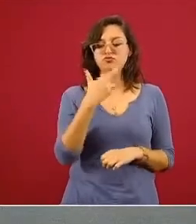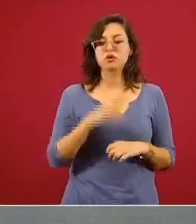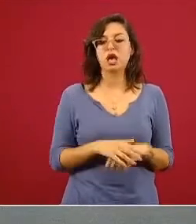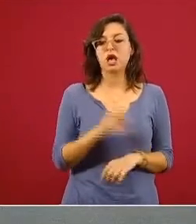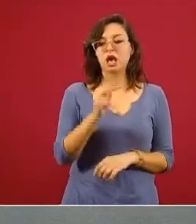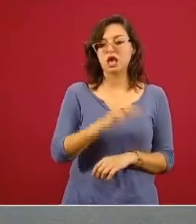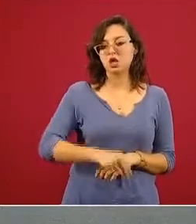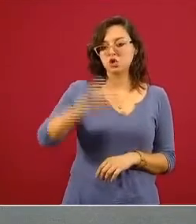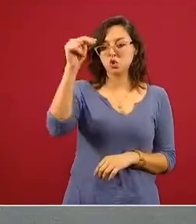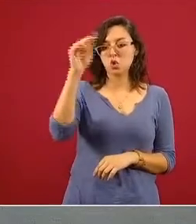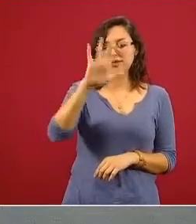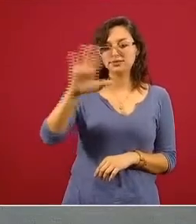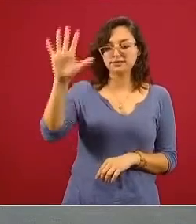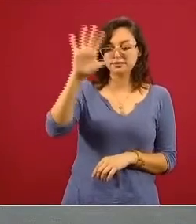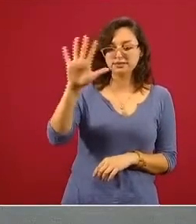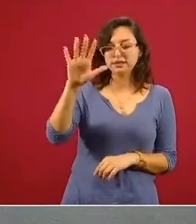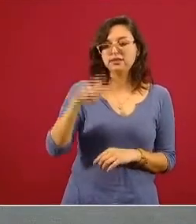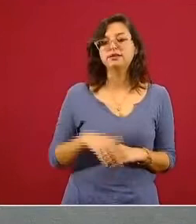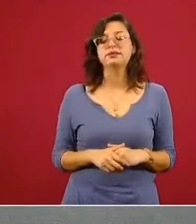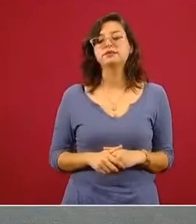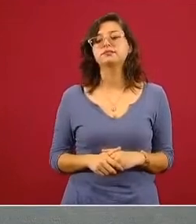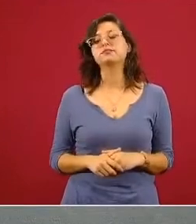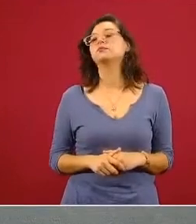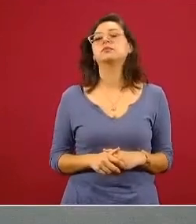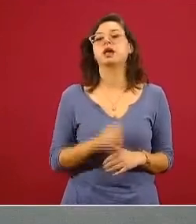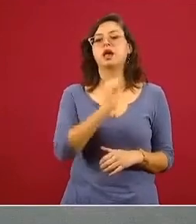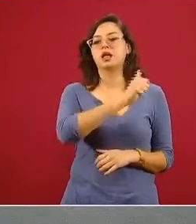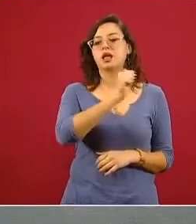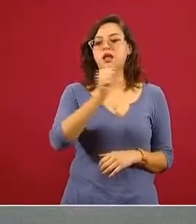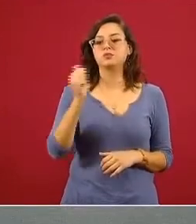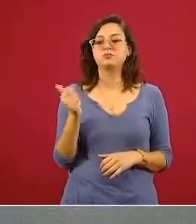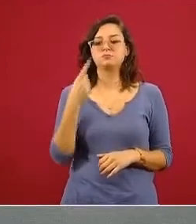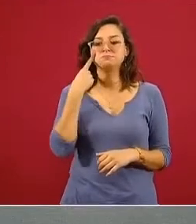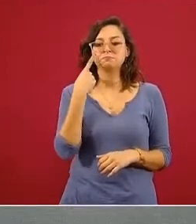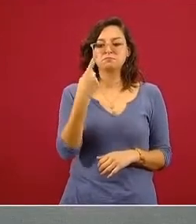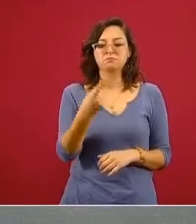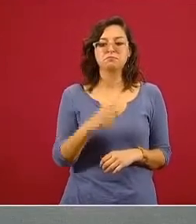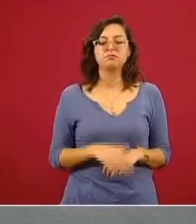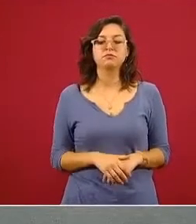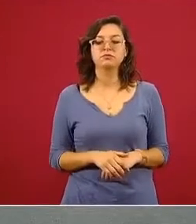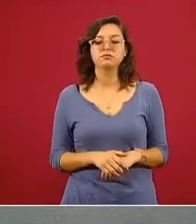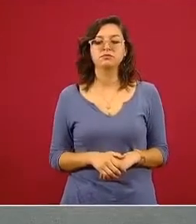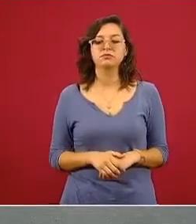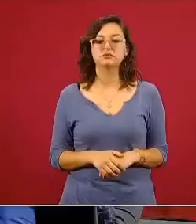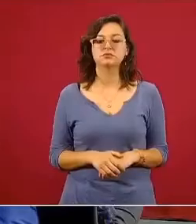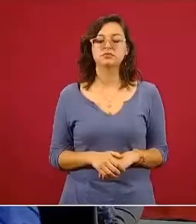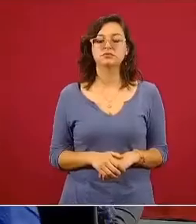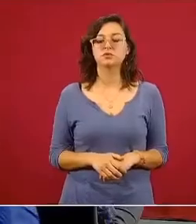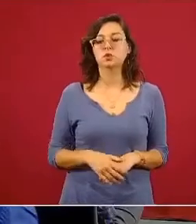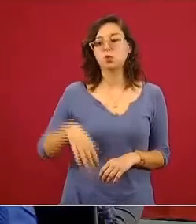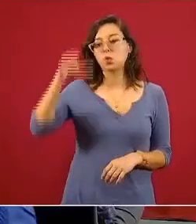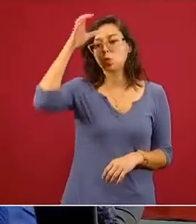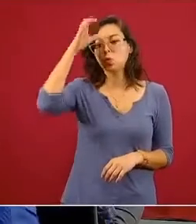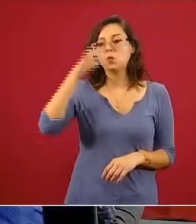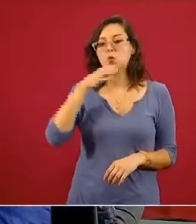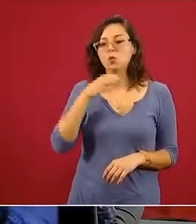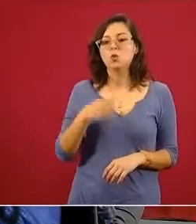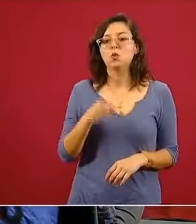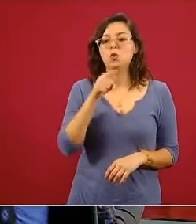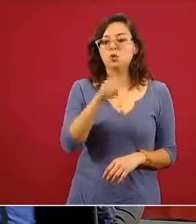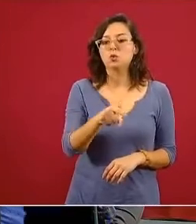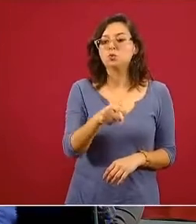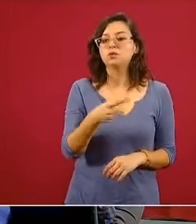del noreste y vamos a empezar a ver cada una de ellas. Veamos el estado de Coahuila. El estado de